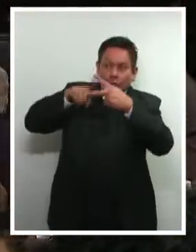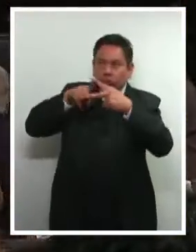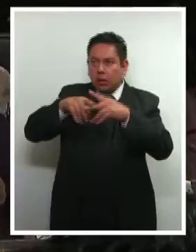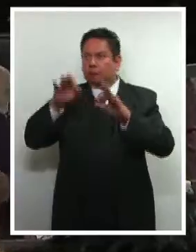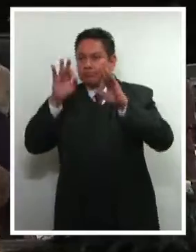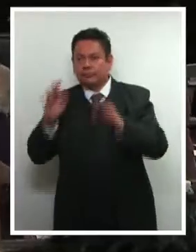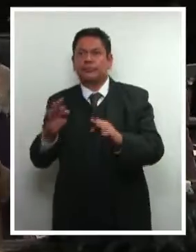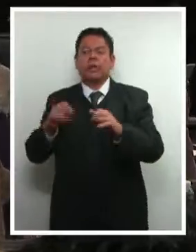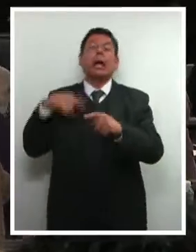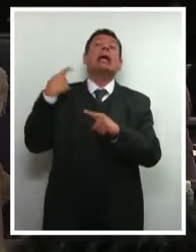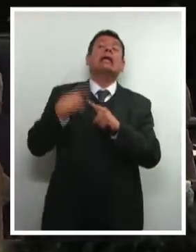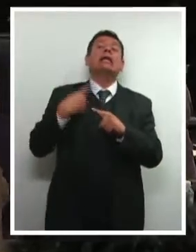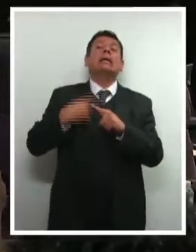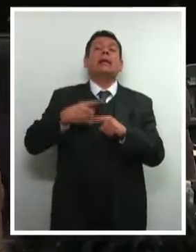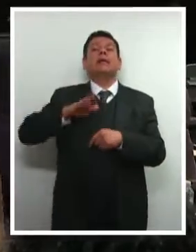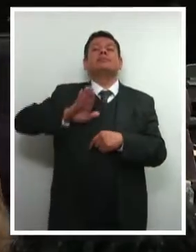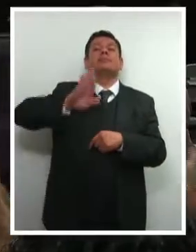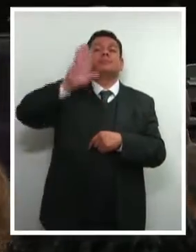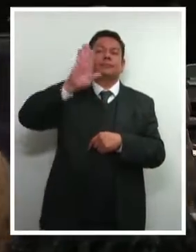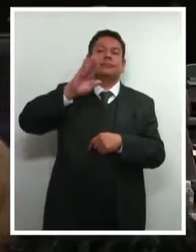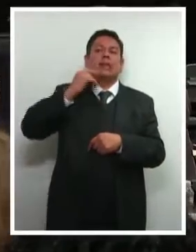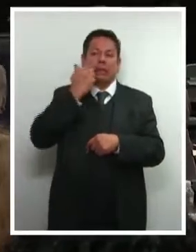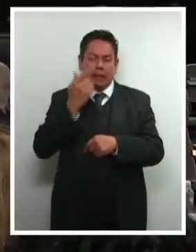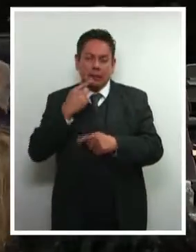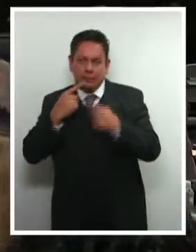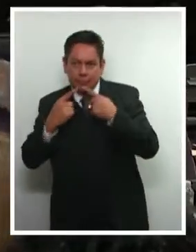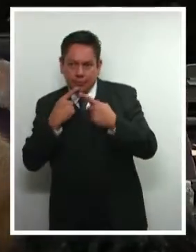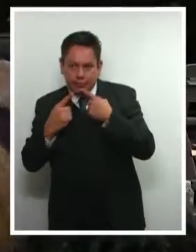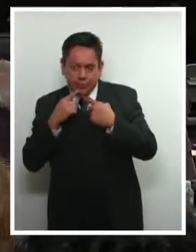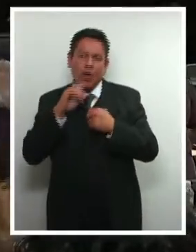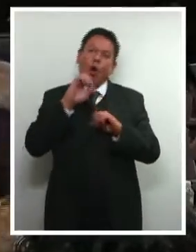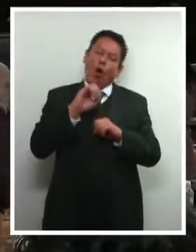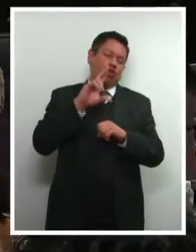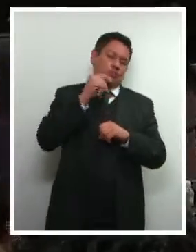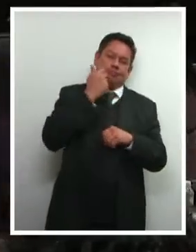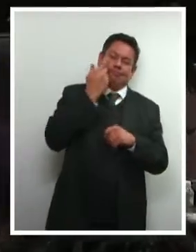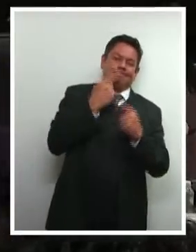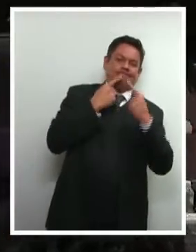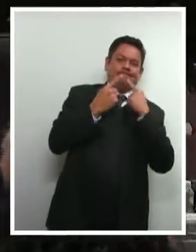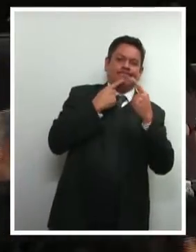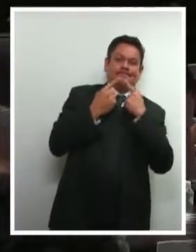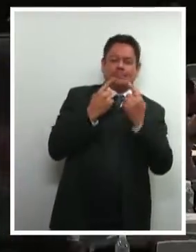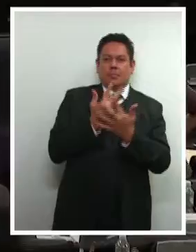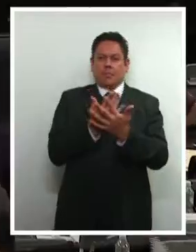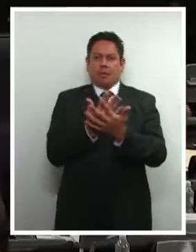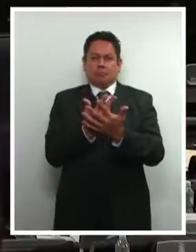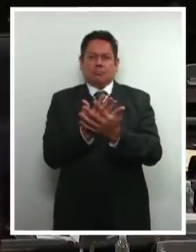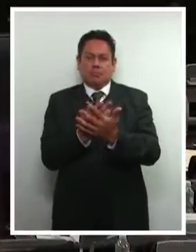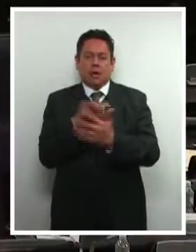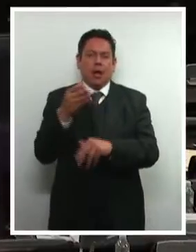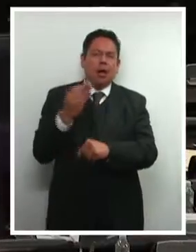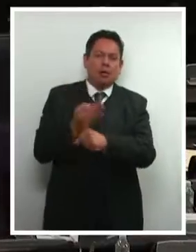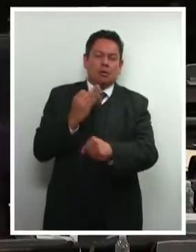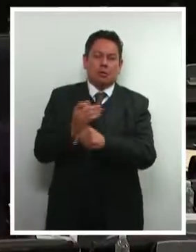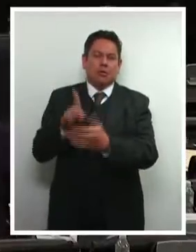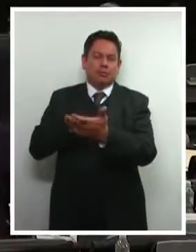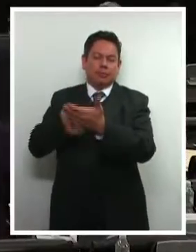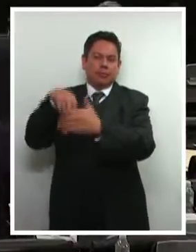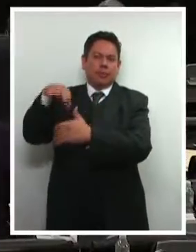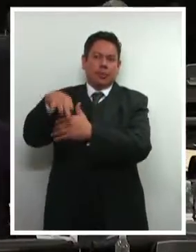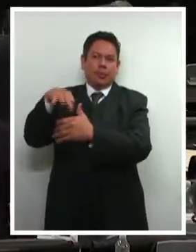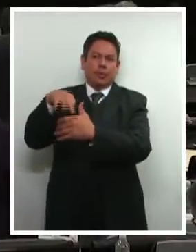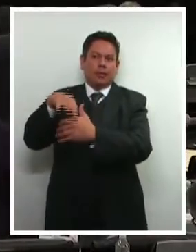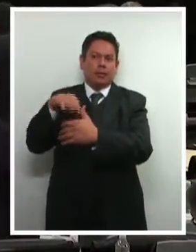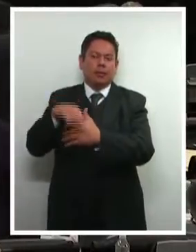si el Pleno de la Asamblea Constituyente lo avala. Eso lo sabremos en unos momentos más. Mientras,